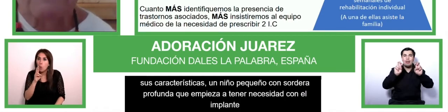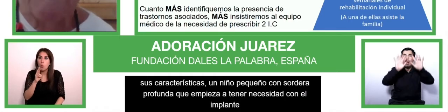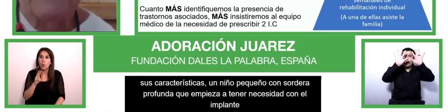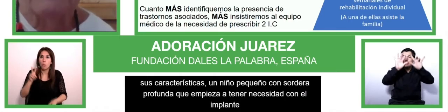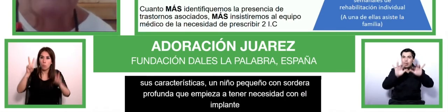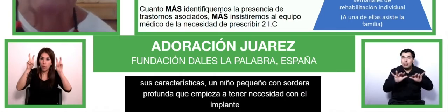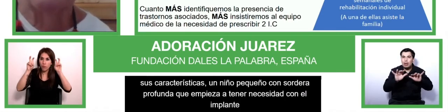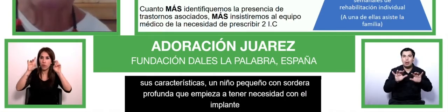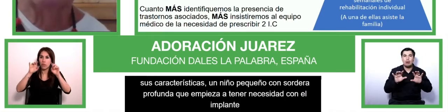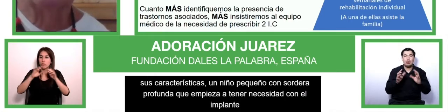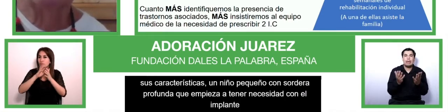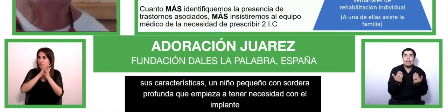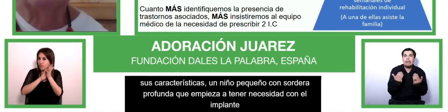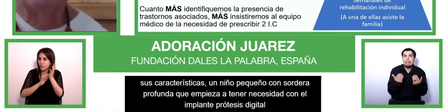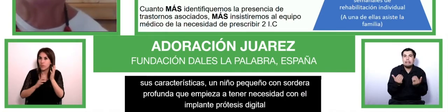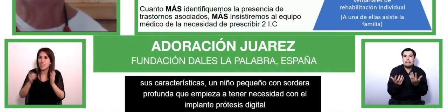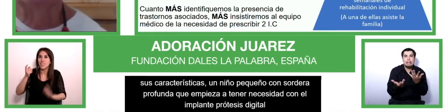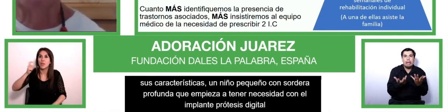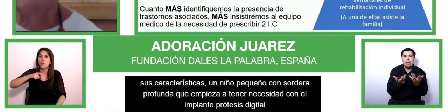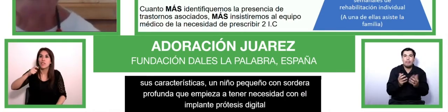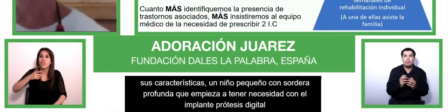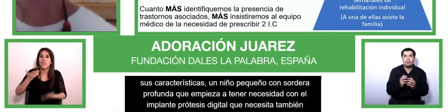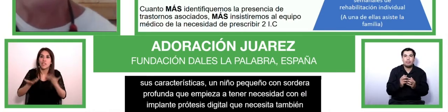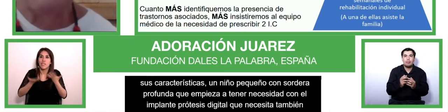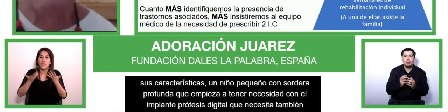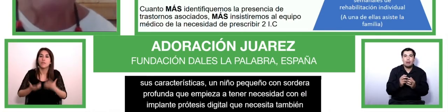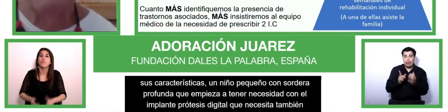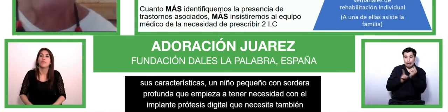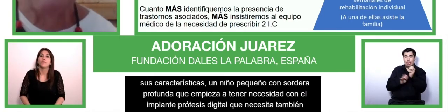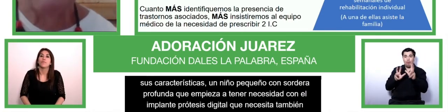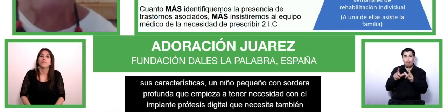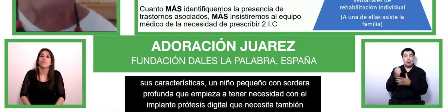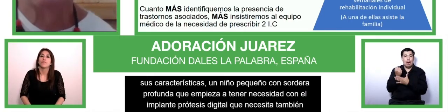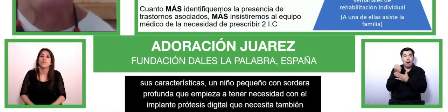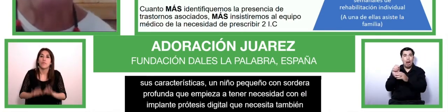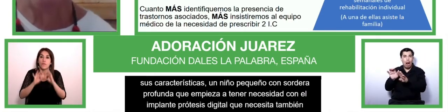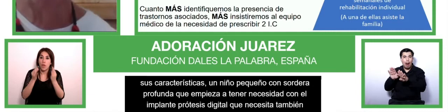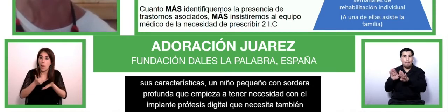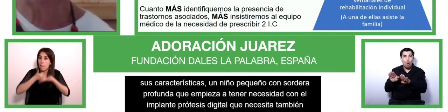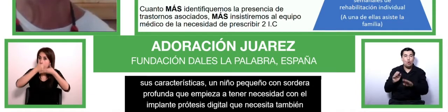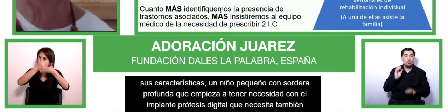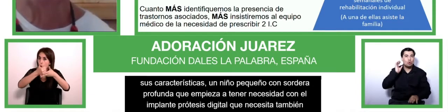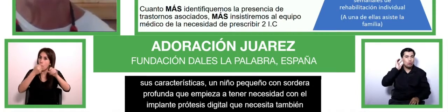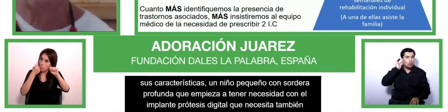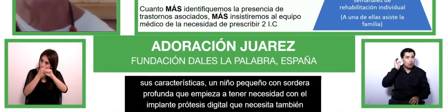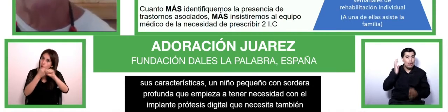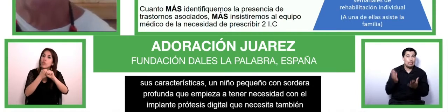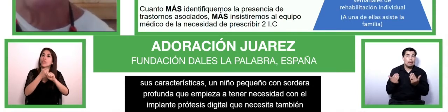necesita también de la intervención familiar, que necesita mucha estimulación,